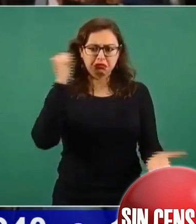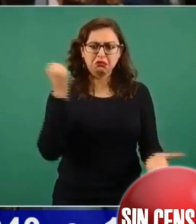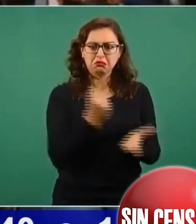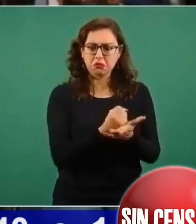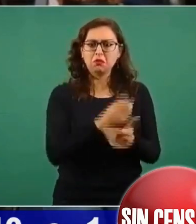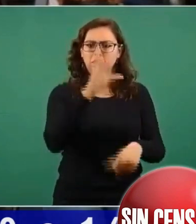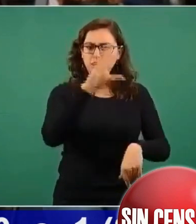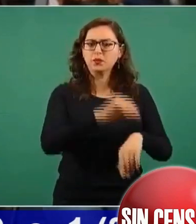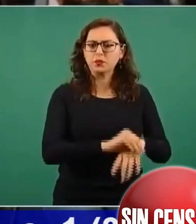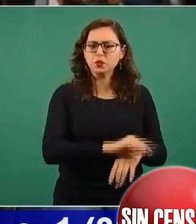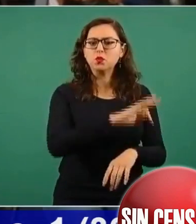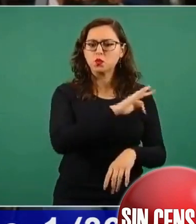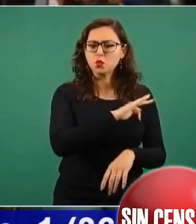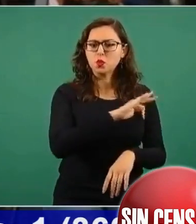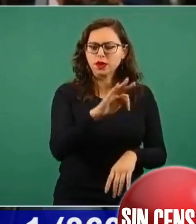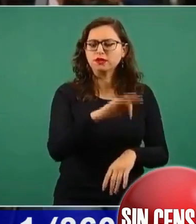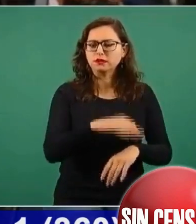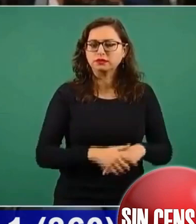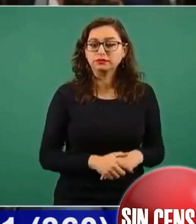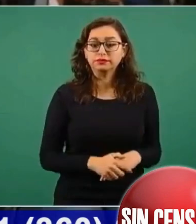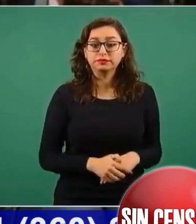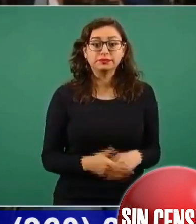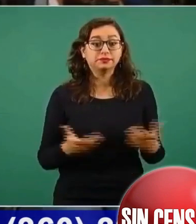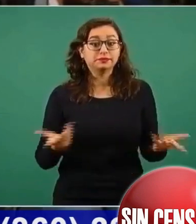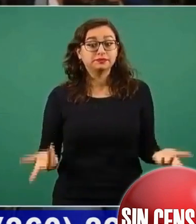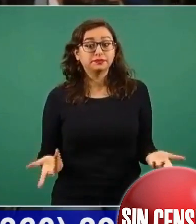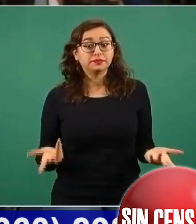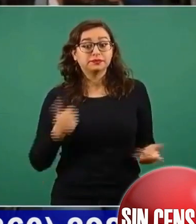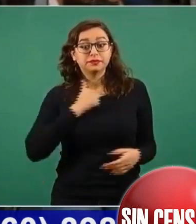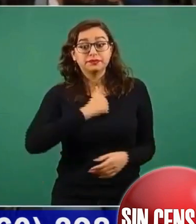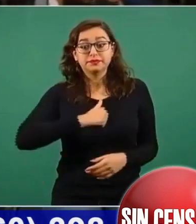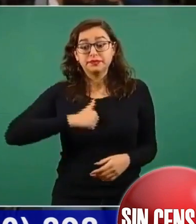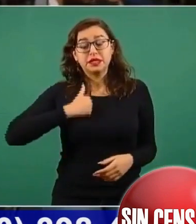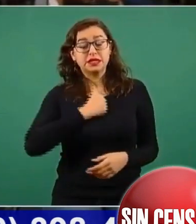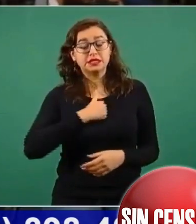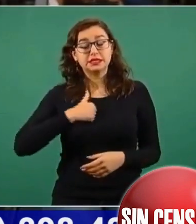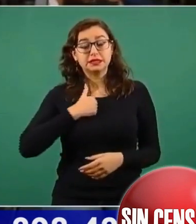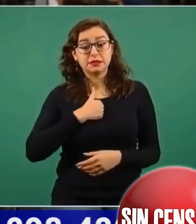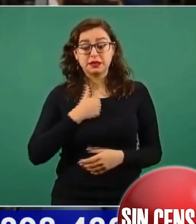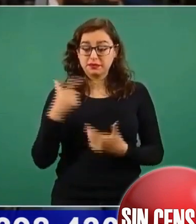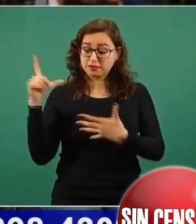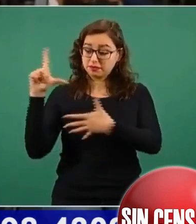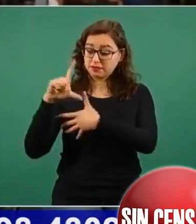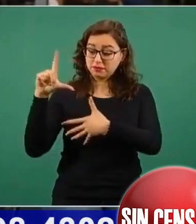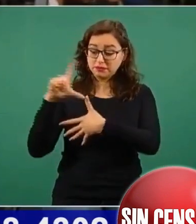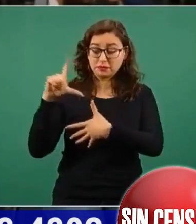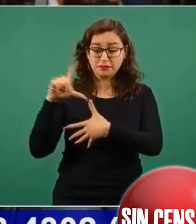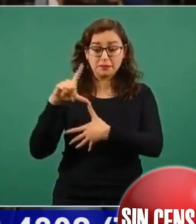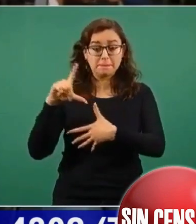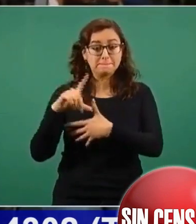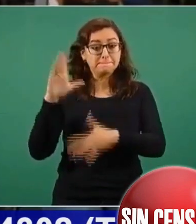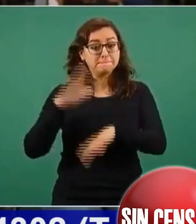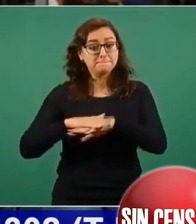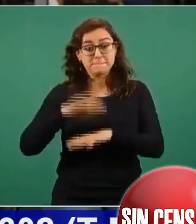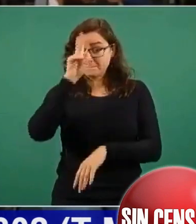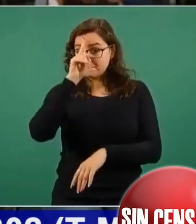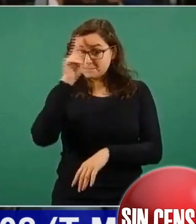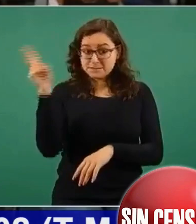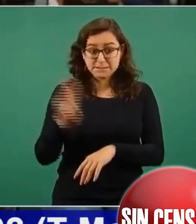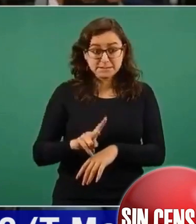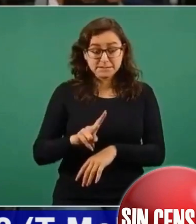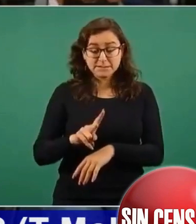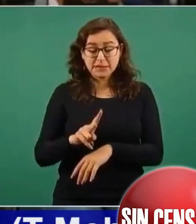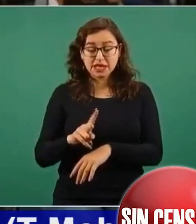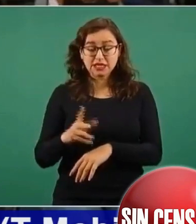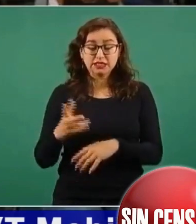mundo donde se practican más abortos es América Latina. Y solo muy pocos países de América